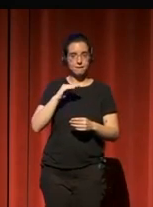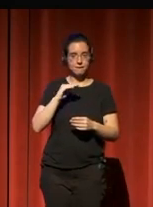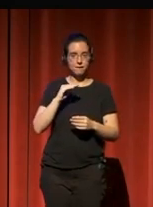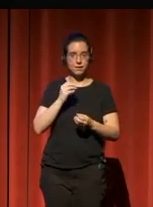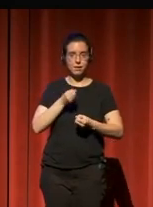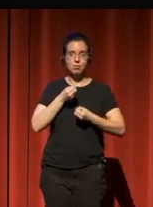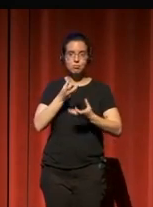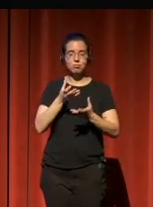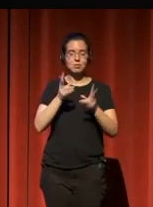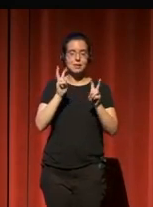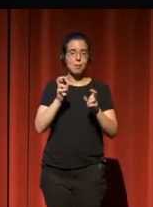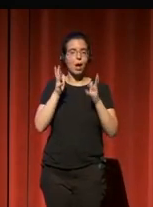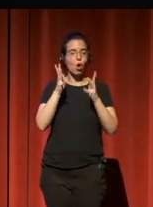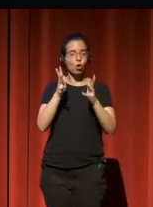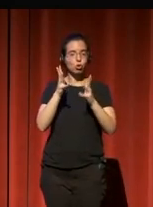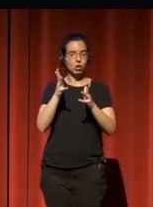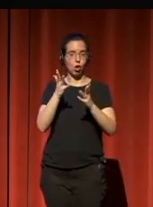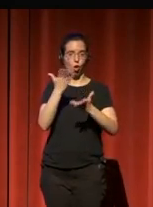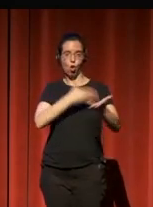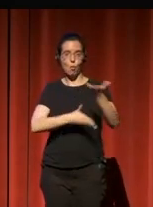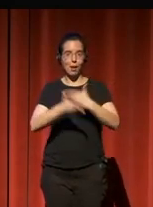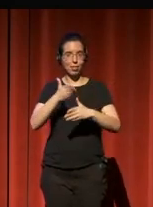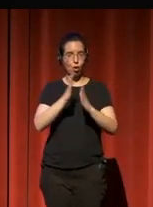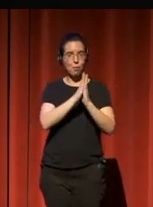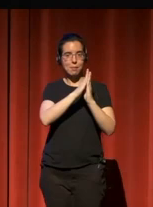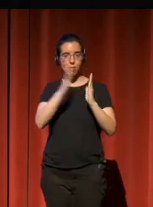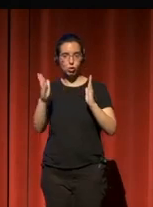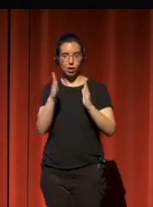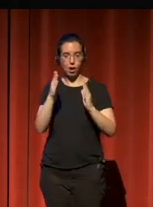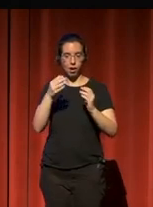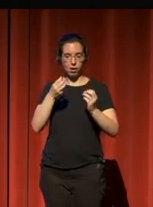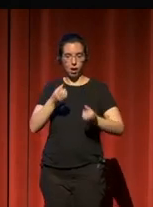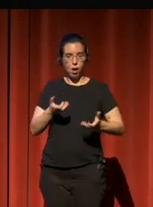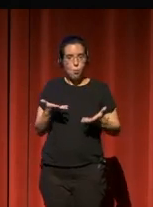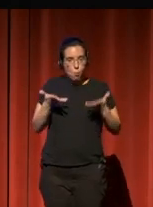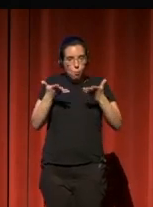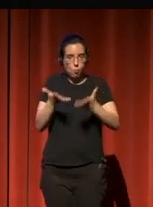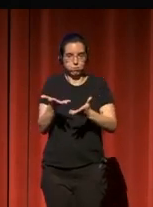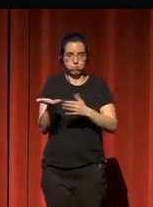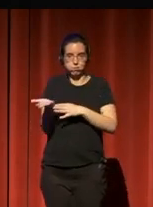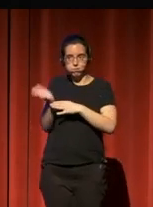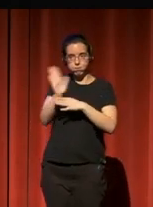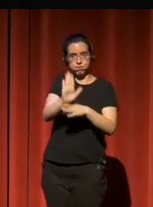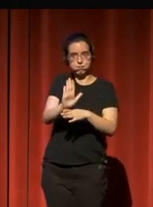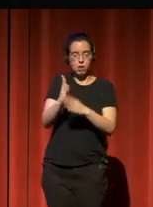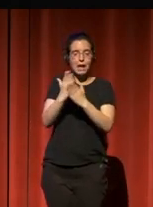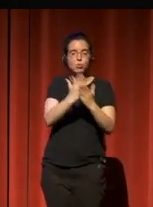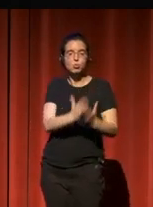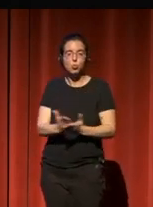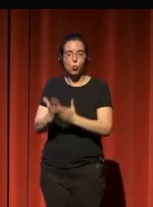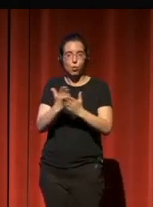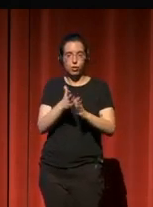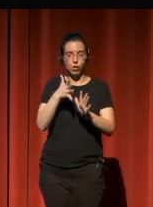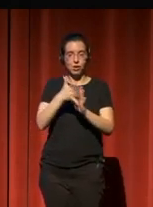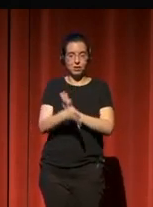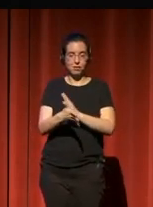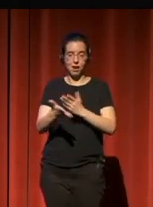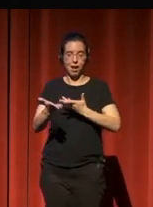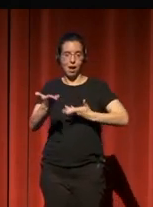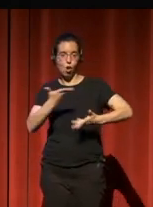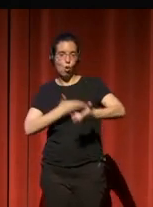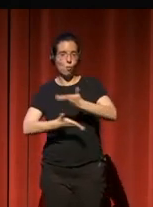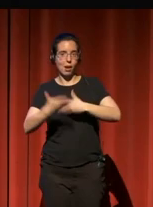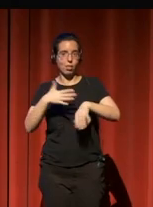cooperación bibliotecaria que ha sido el impulsor de este estudio eh Como veis es un marco de cooperación